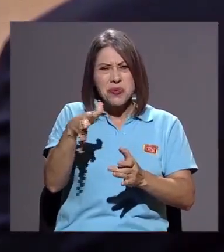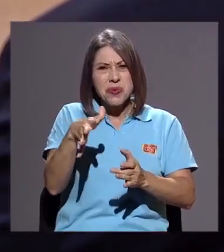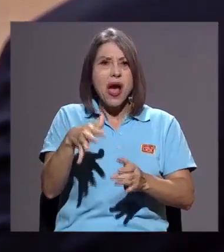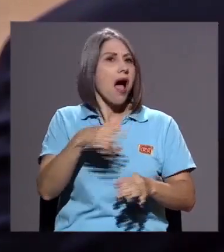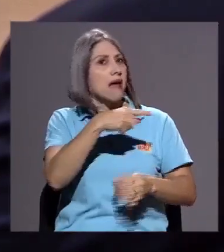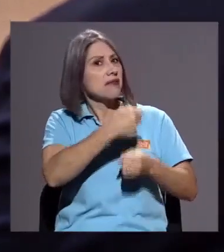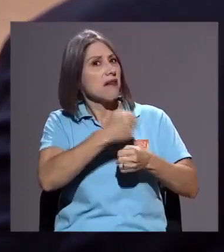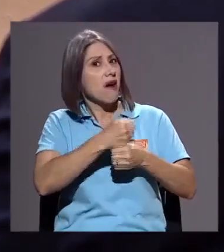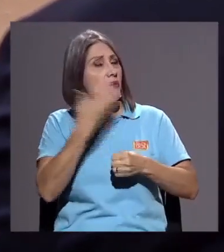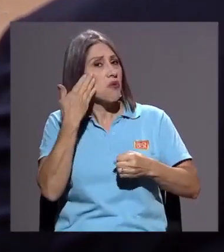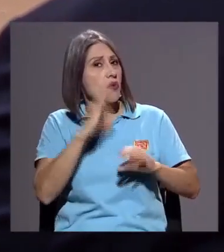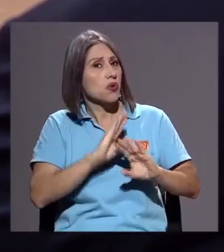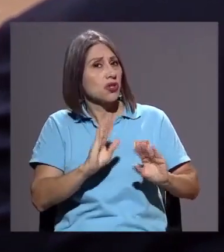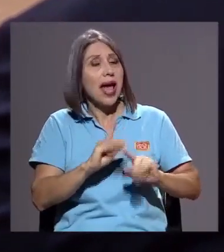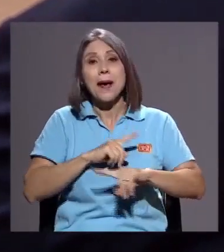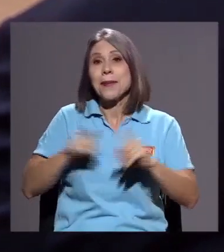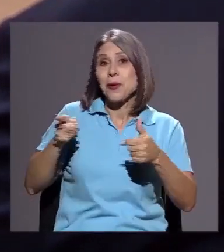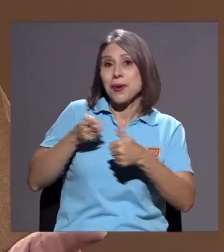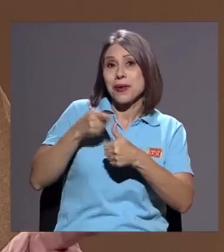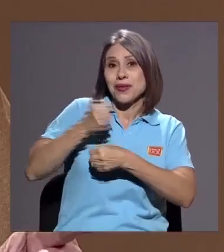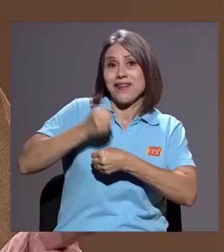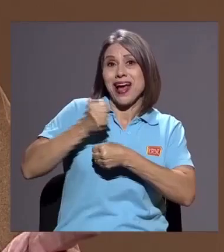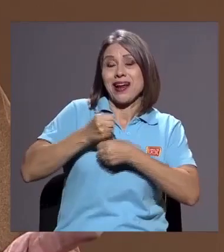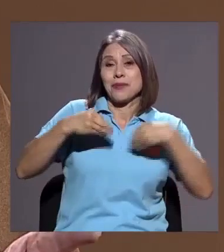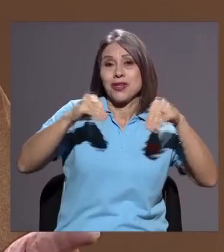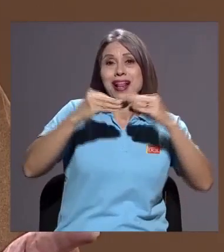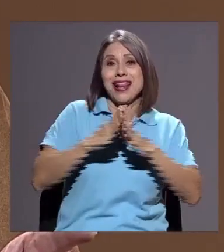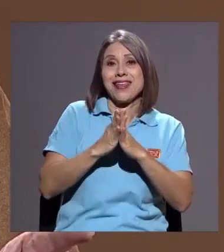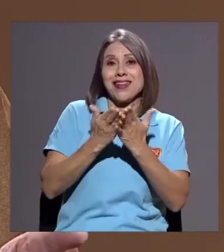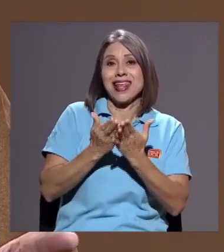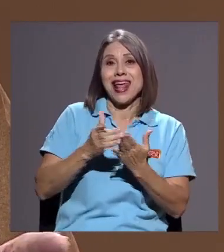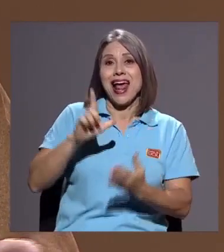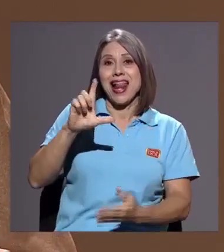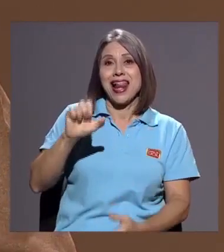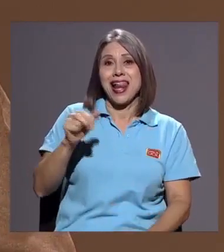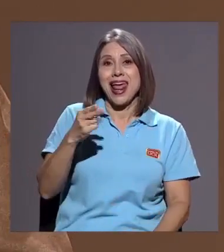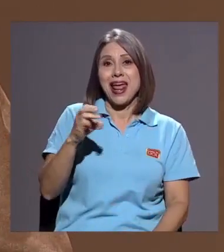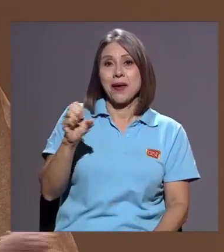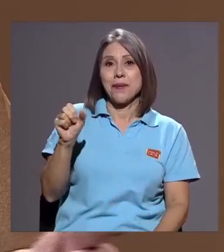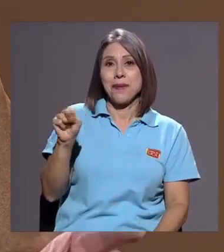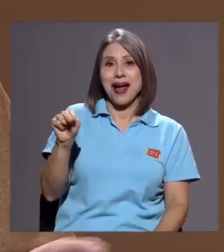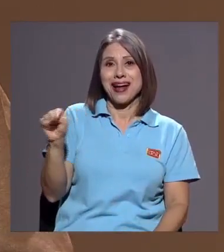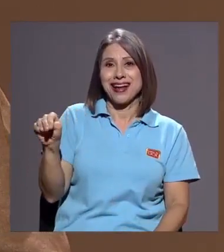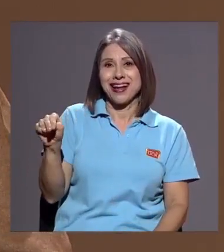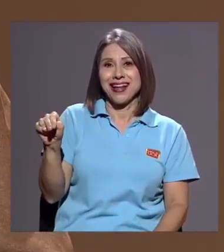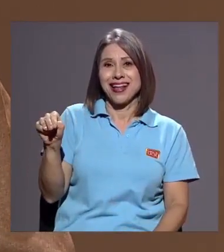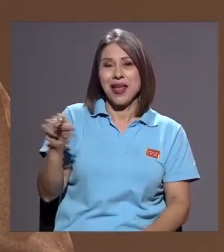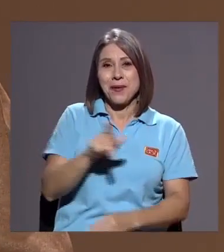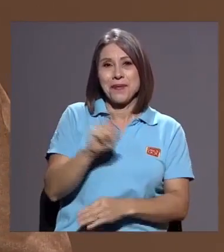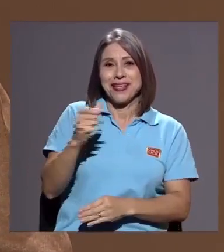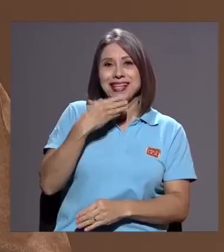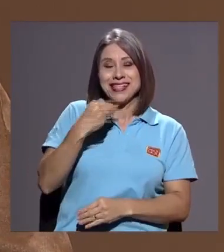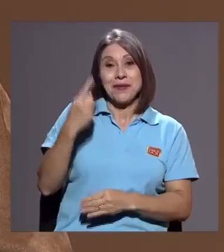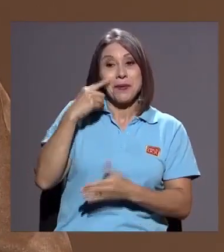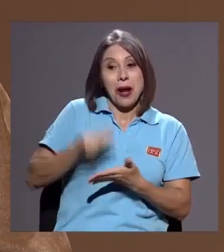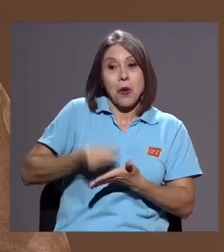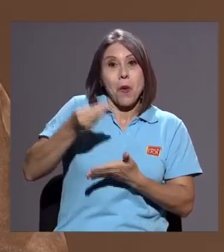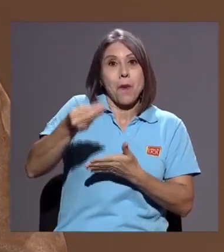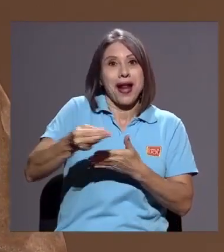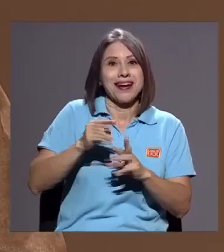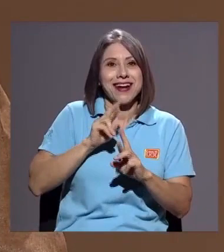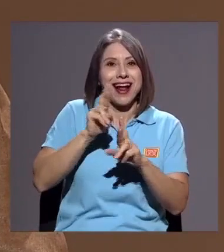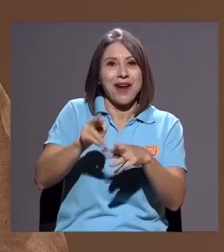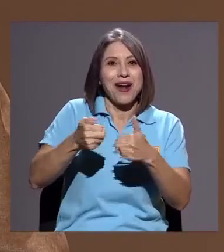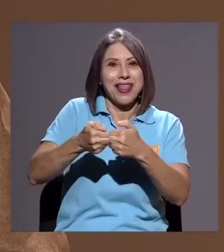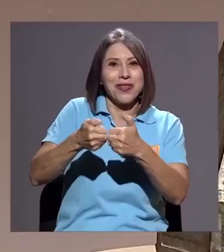no lo conocía. Perdón. Pero primero trabajamos en la librería Lehmann. En la librería Lehmann. En los diciembres, para comprarle regalos a las novias. Apenas alcanzaba para